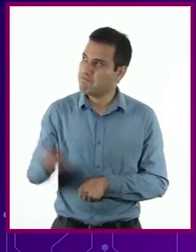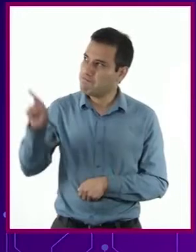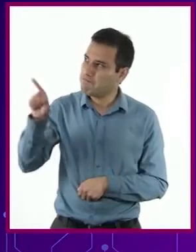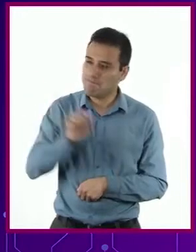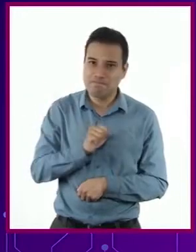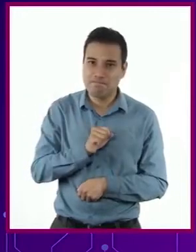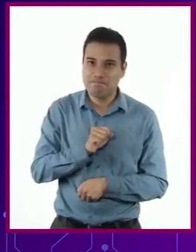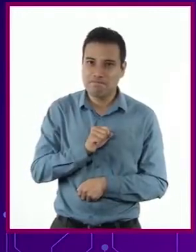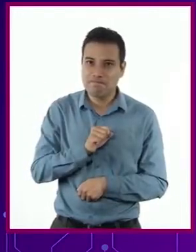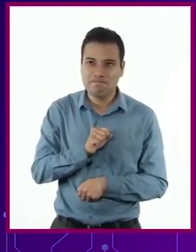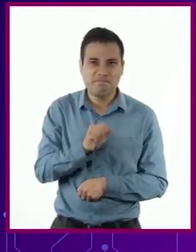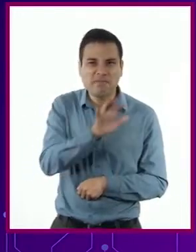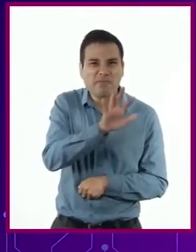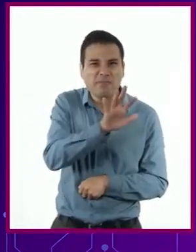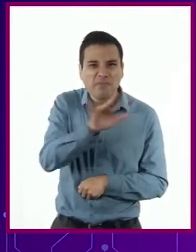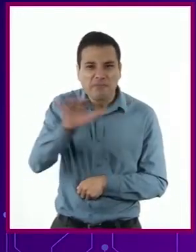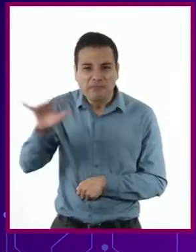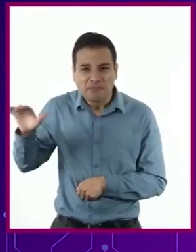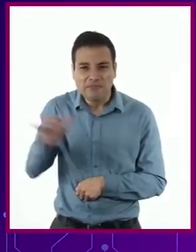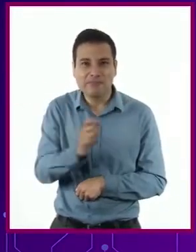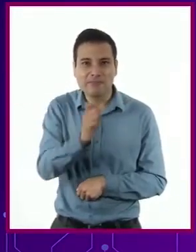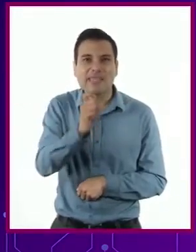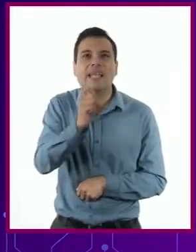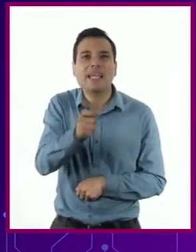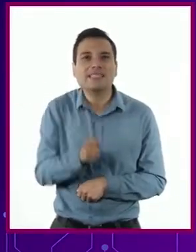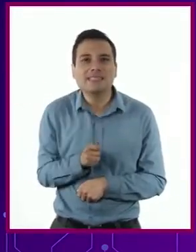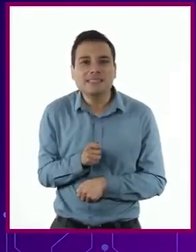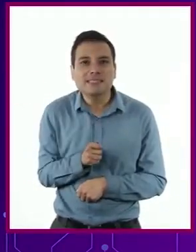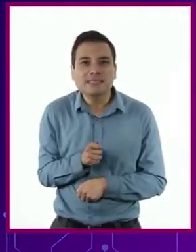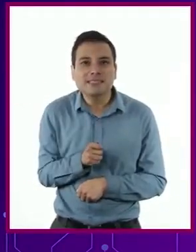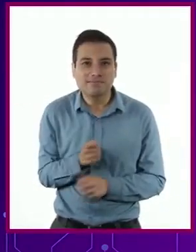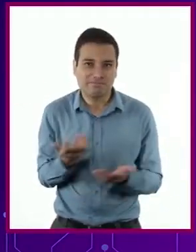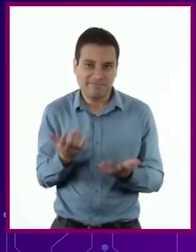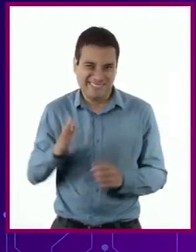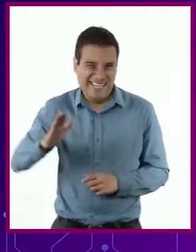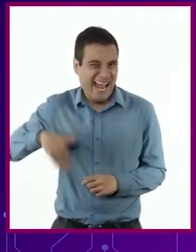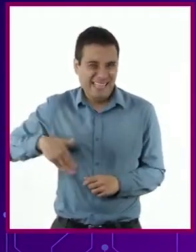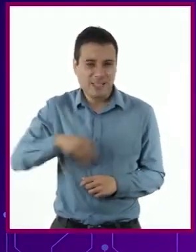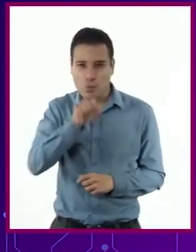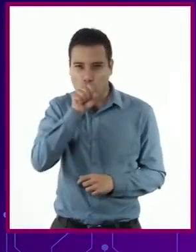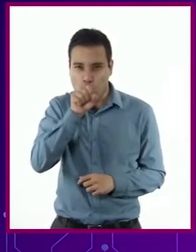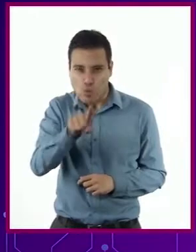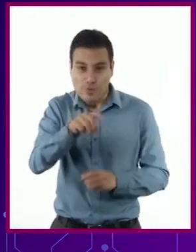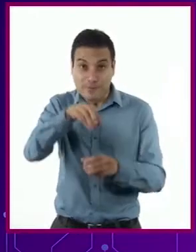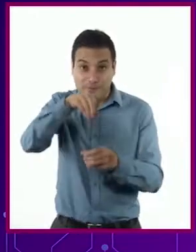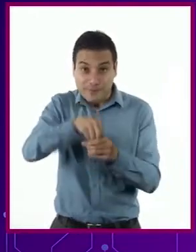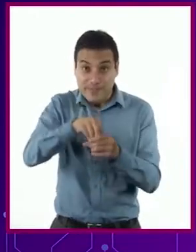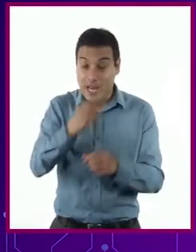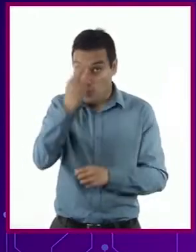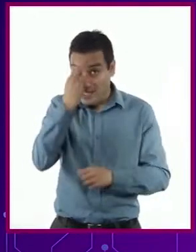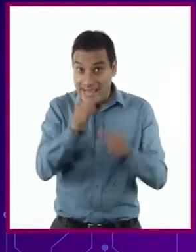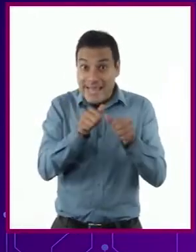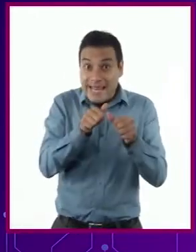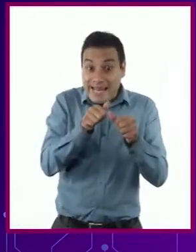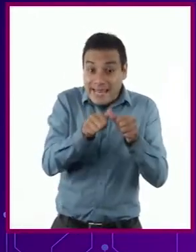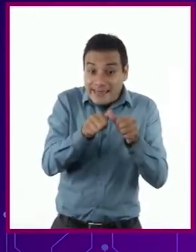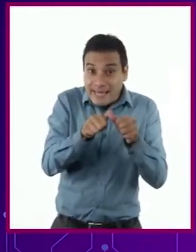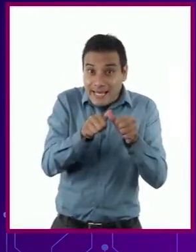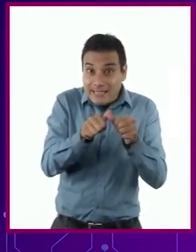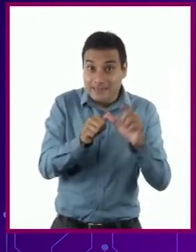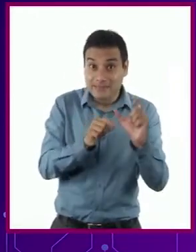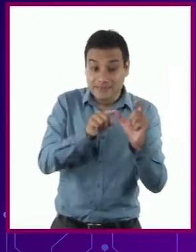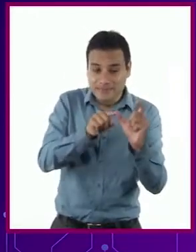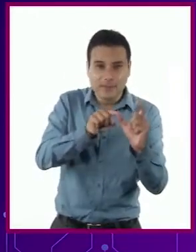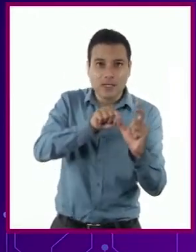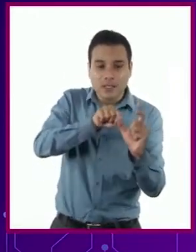C. El mensaje se encuentra cifrado en ROT2, es decir, cada letra del mensaje corresponde a la letra